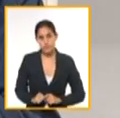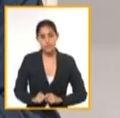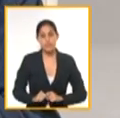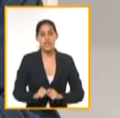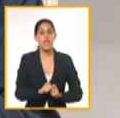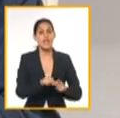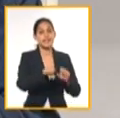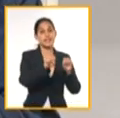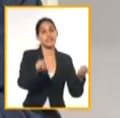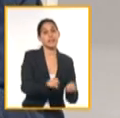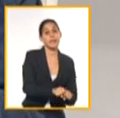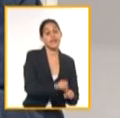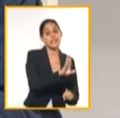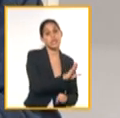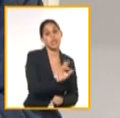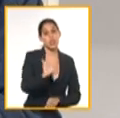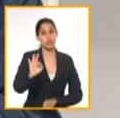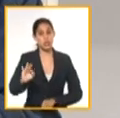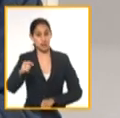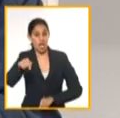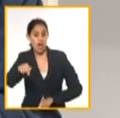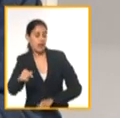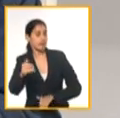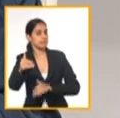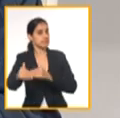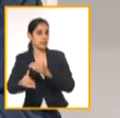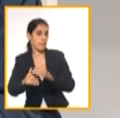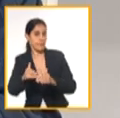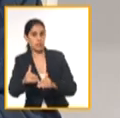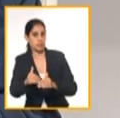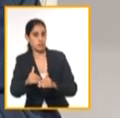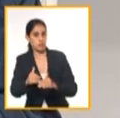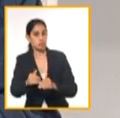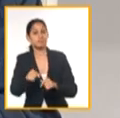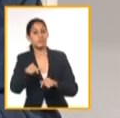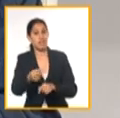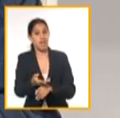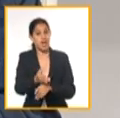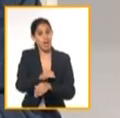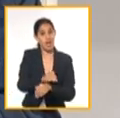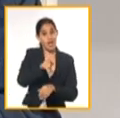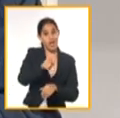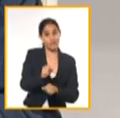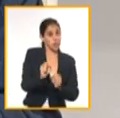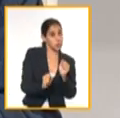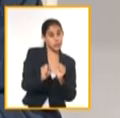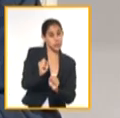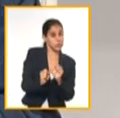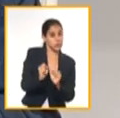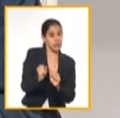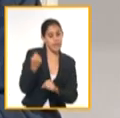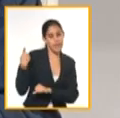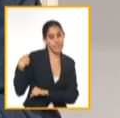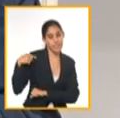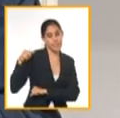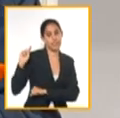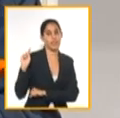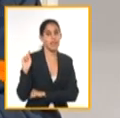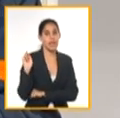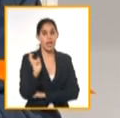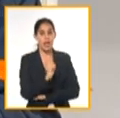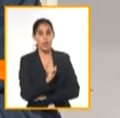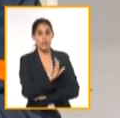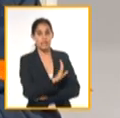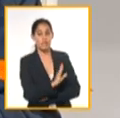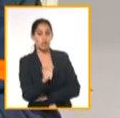Mariel están en operación ahora mismo, es la máquina que estaba ofertando ahí su arranque en el día de ayer. Esas dos unidades están en línea, el 5 y el 8, y